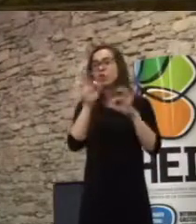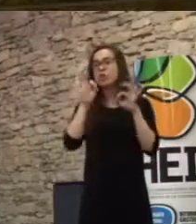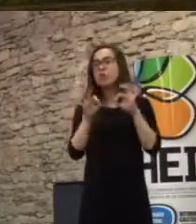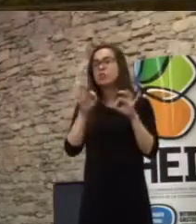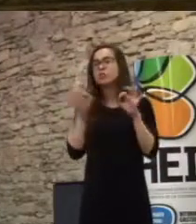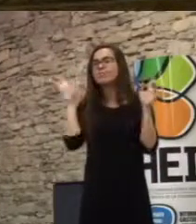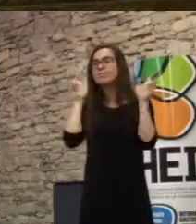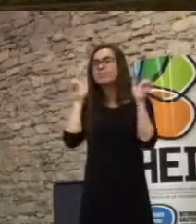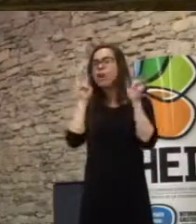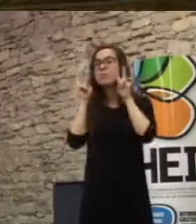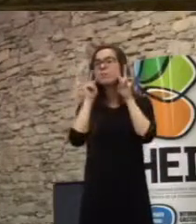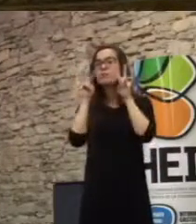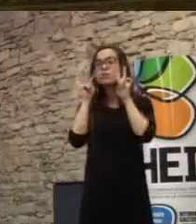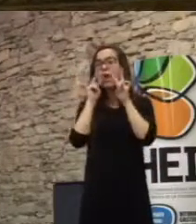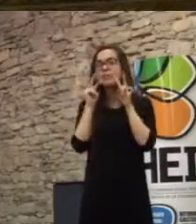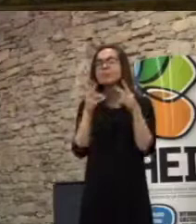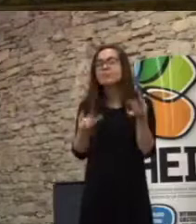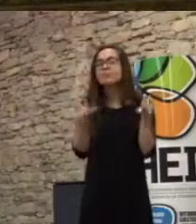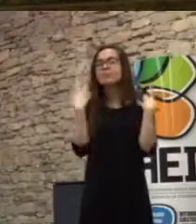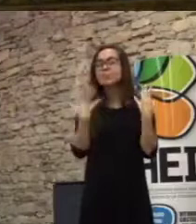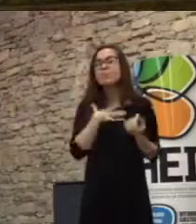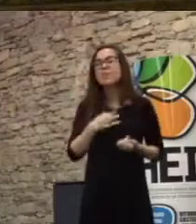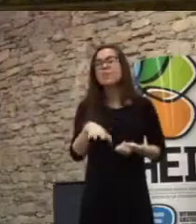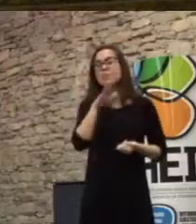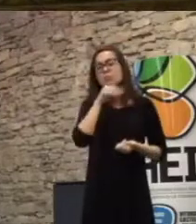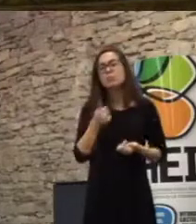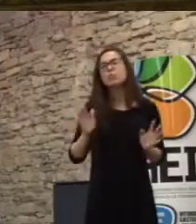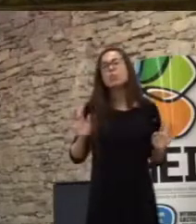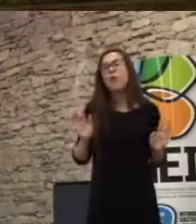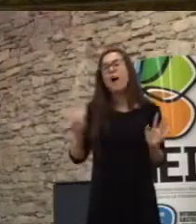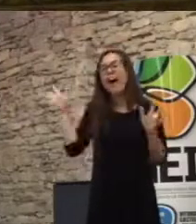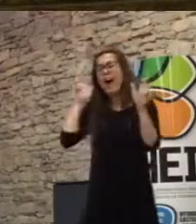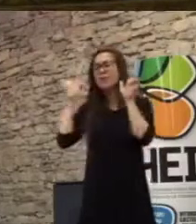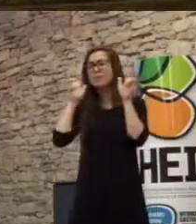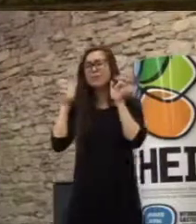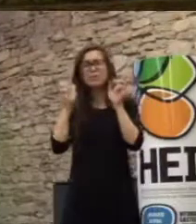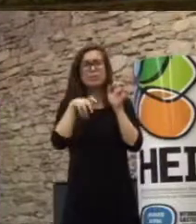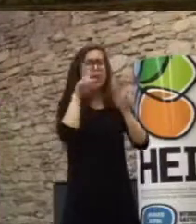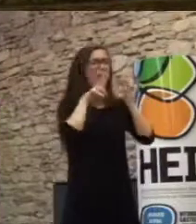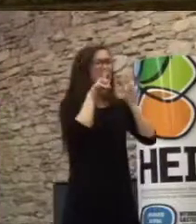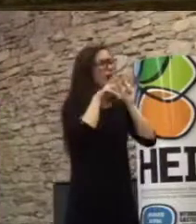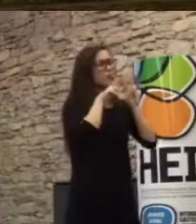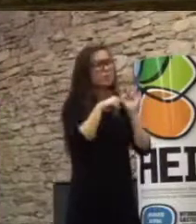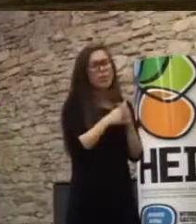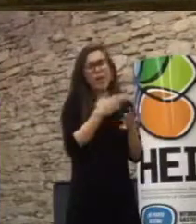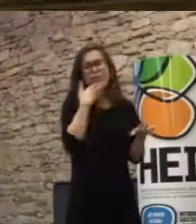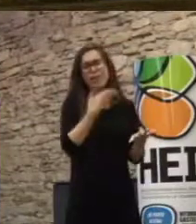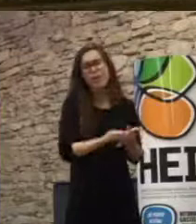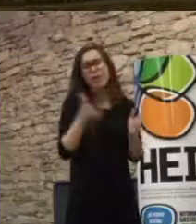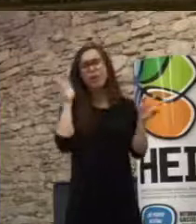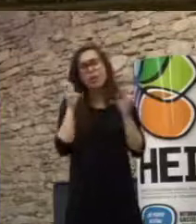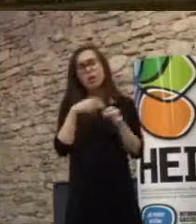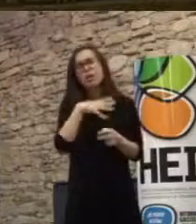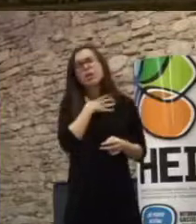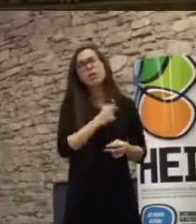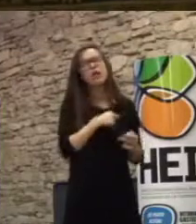porque ocurren la cosa de los auditivos aburren a los visuales porque el objetivo le gusta explicar las cosas 7 veces el visual